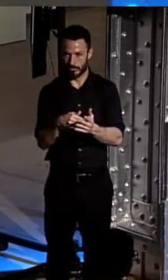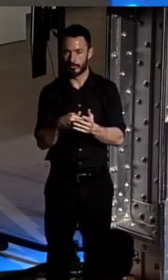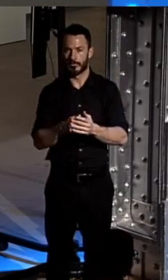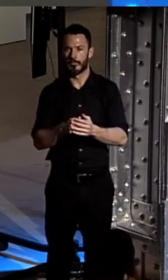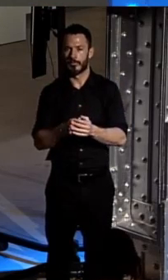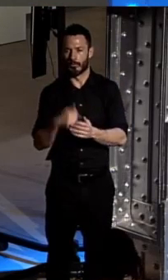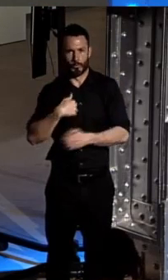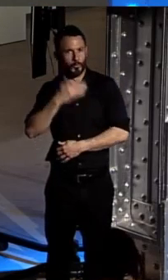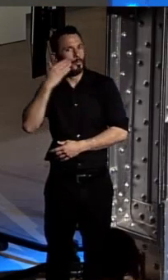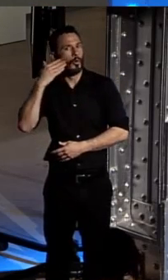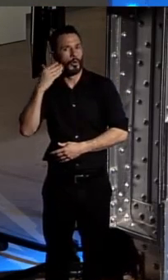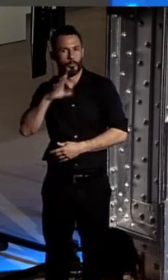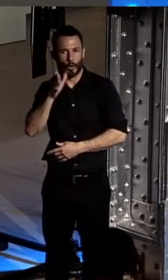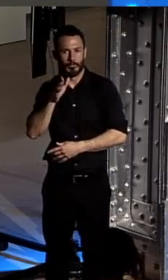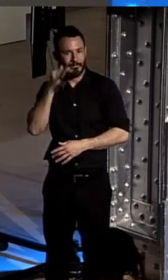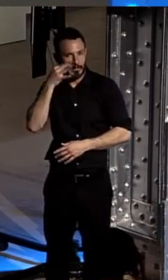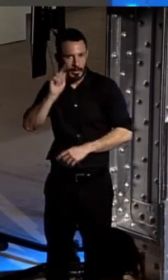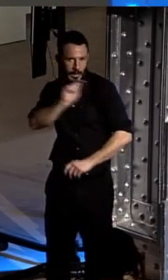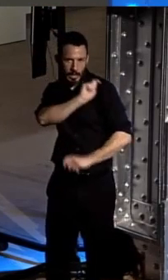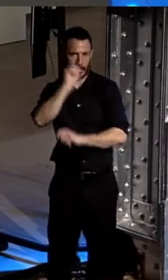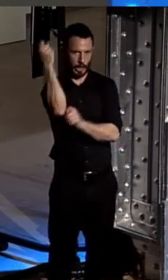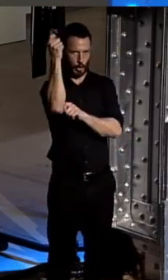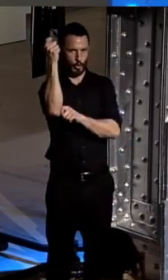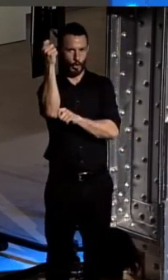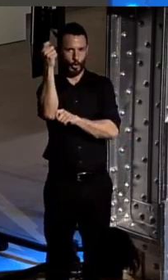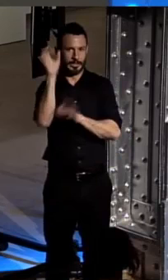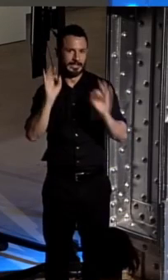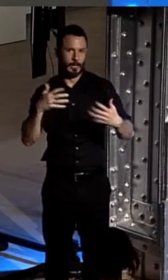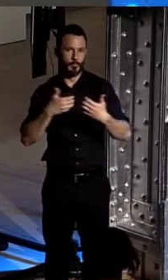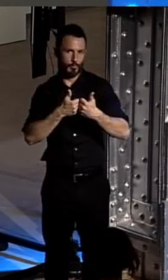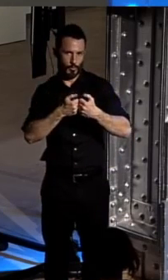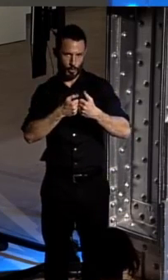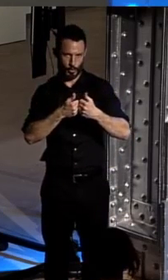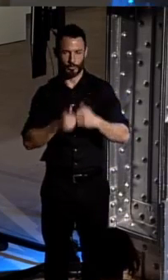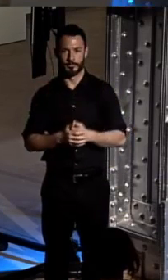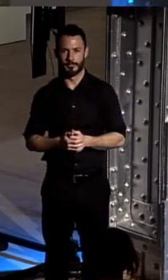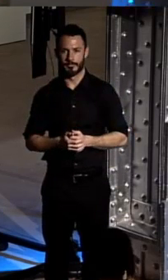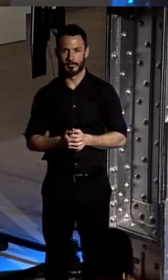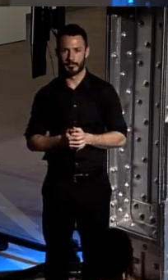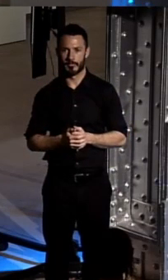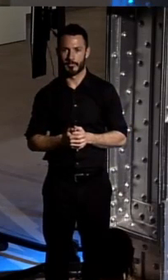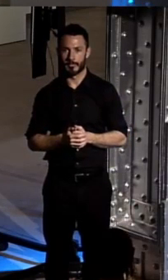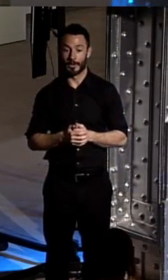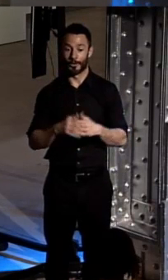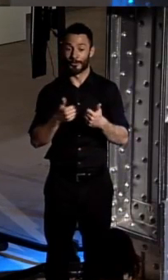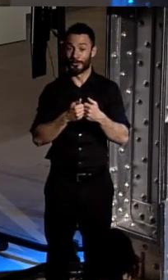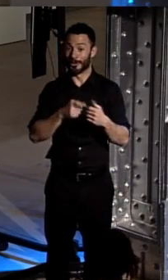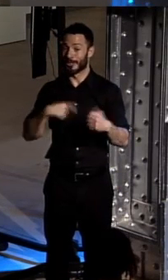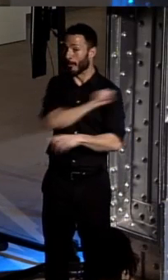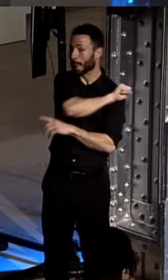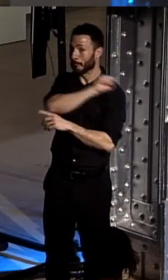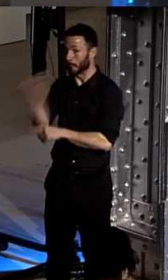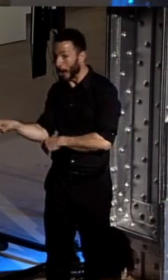Yo estaba muy orgulloso porque fue el récord Guinness de pulsos chinos. Y le ganamos a los chinos en